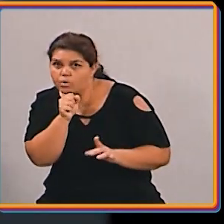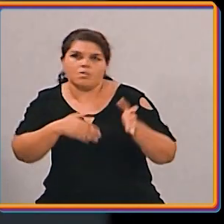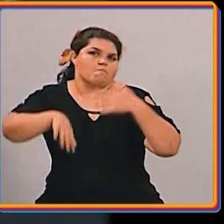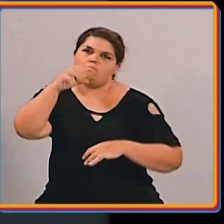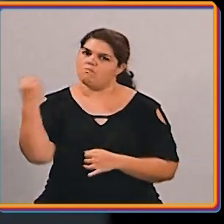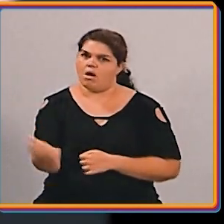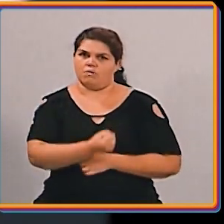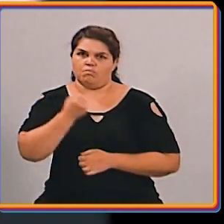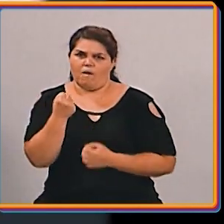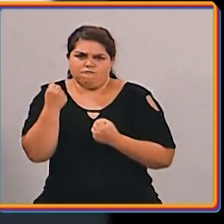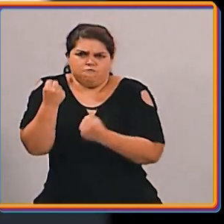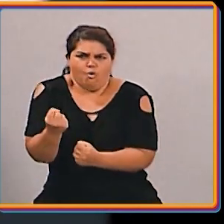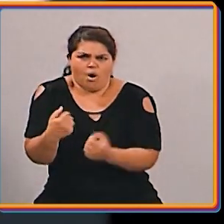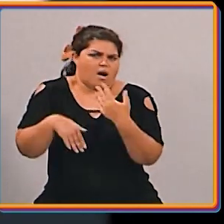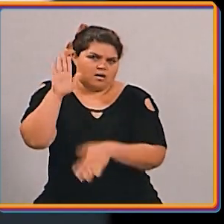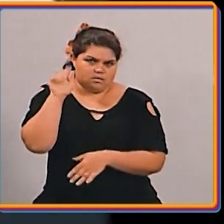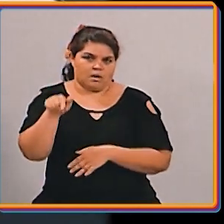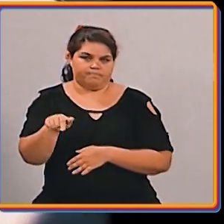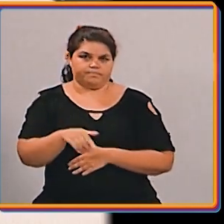fuerza que lo que se puede ver.